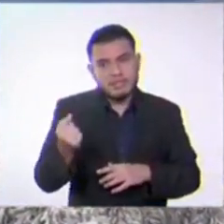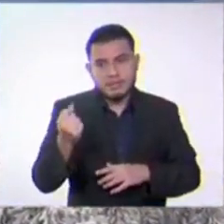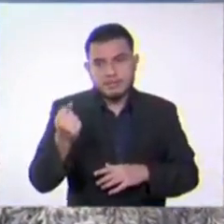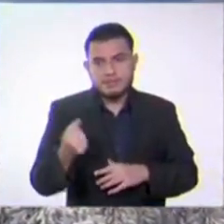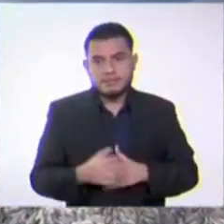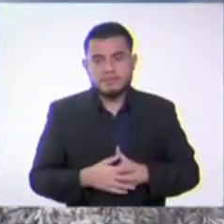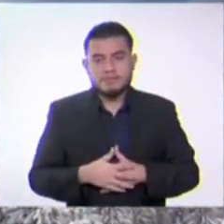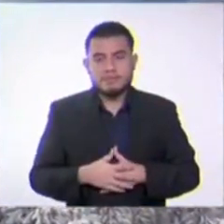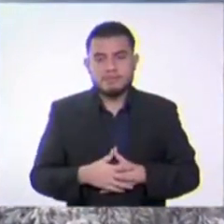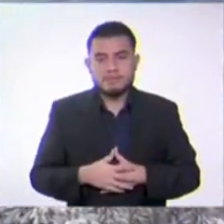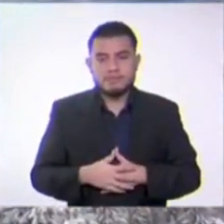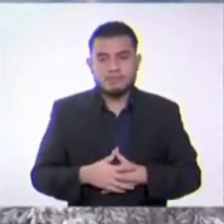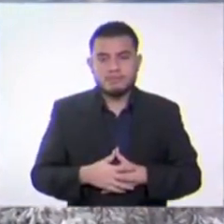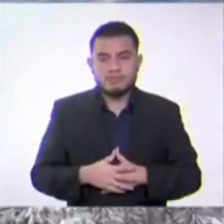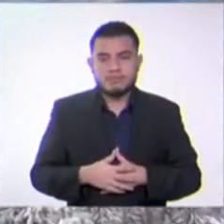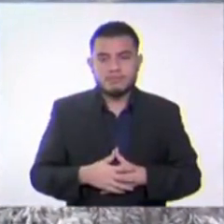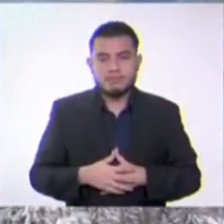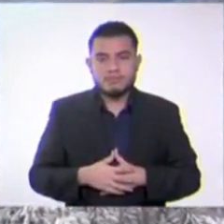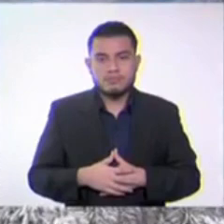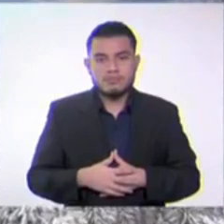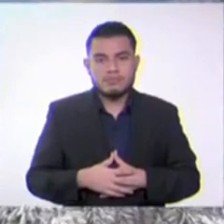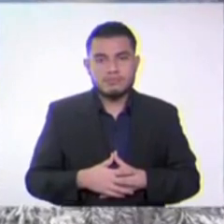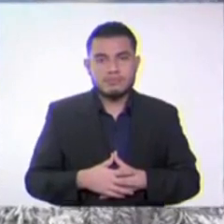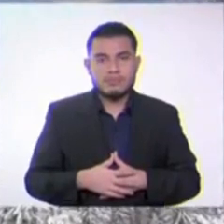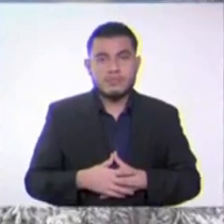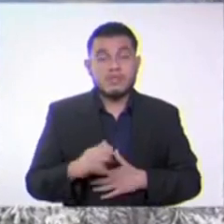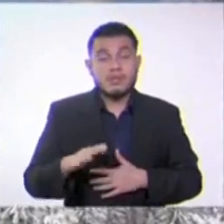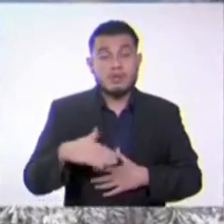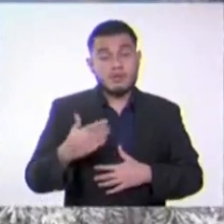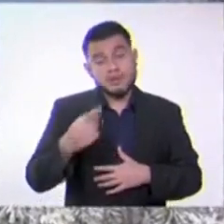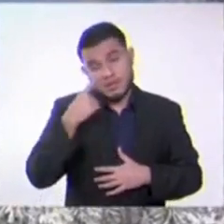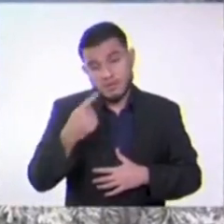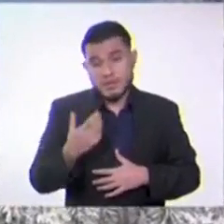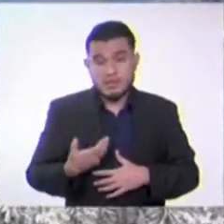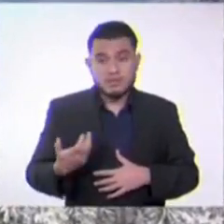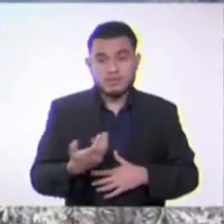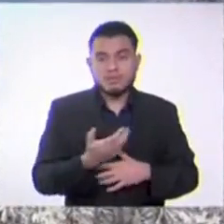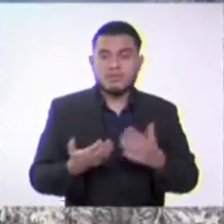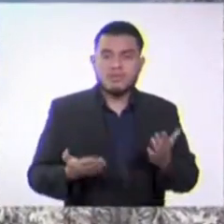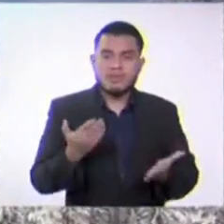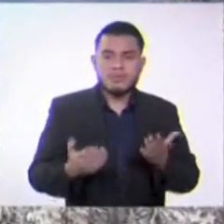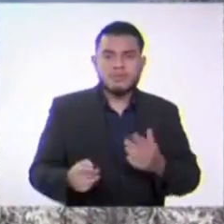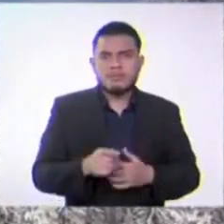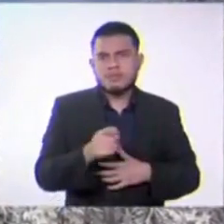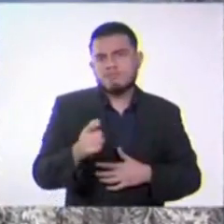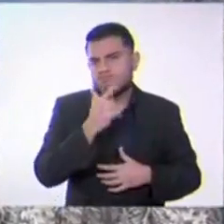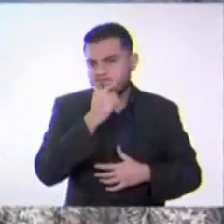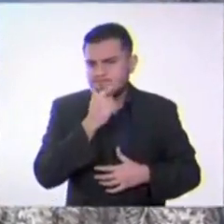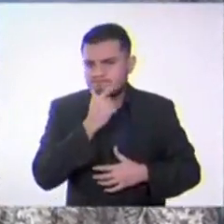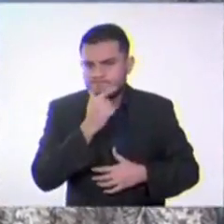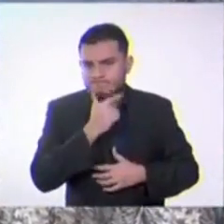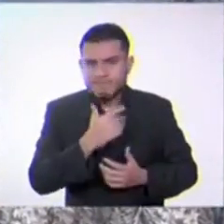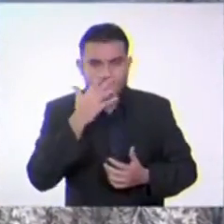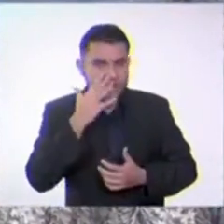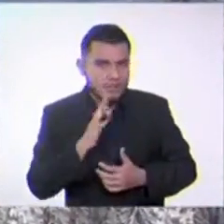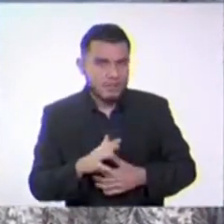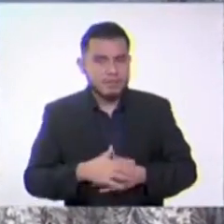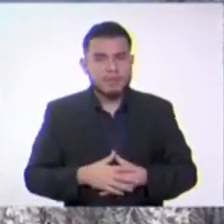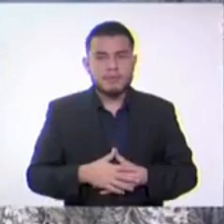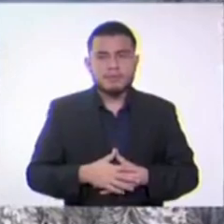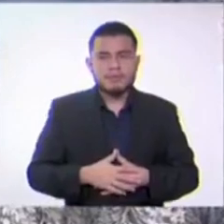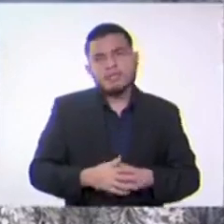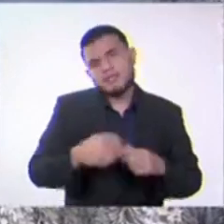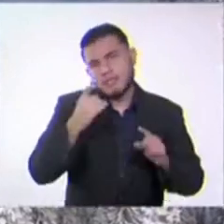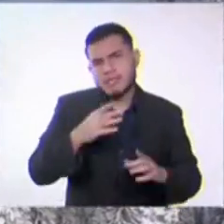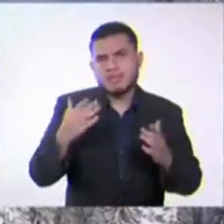corto. Entonces, luego de ver todo esto, posiblemente tengas algunas dudas, como por ejemplo, ¿y